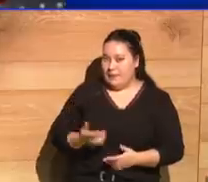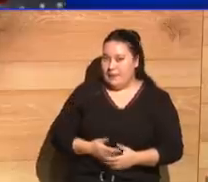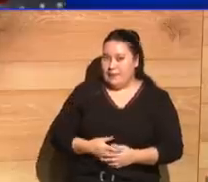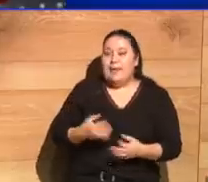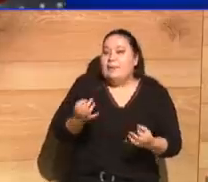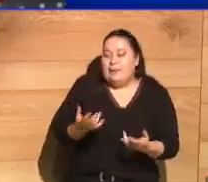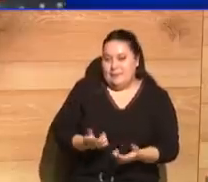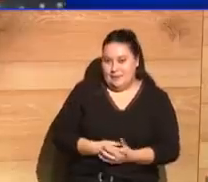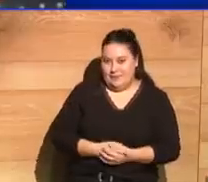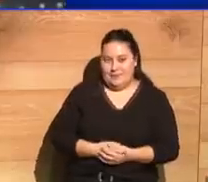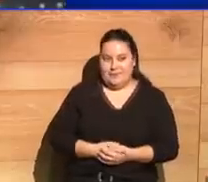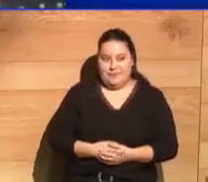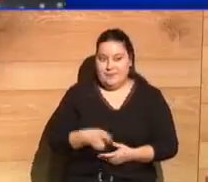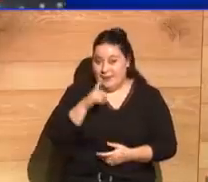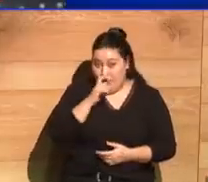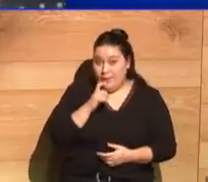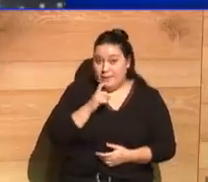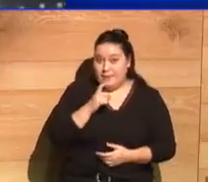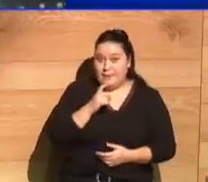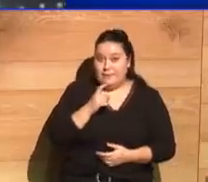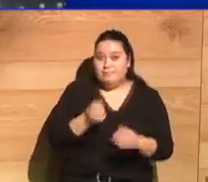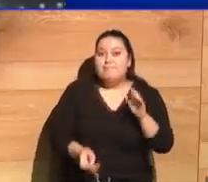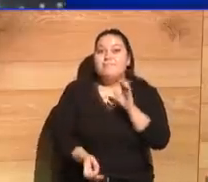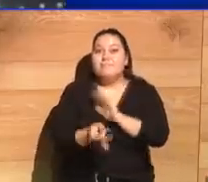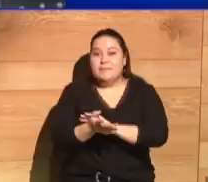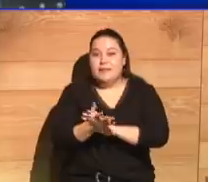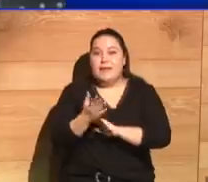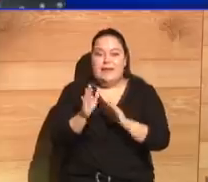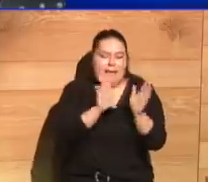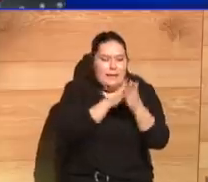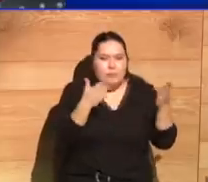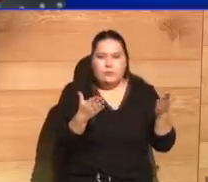¿Qué ha pasado? ¿Qué pasó? ¿Te acuerdas? Creador de libros...